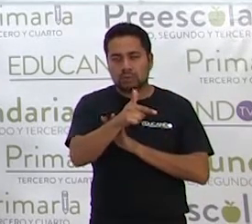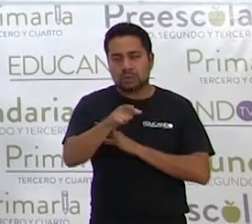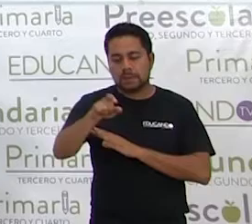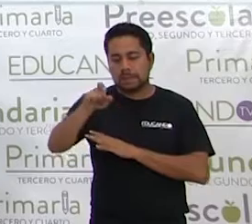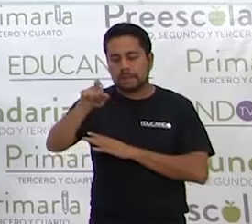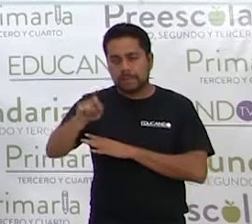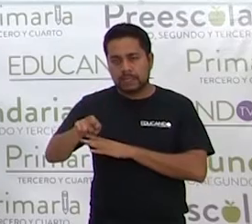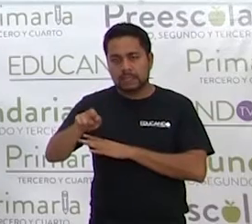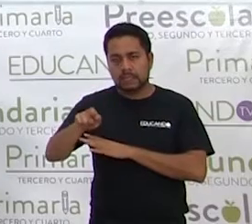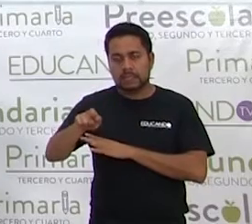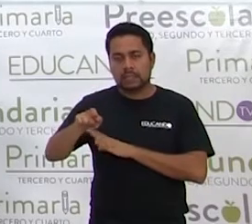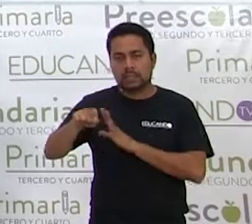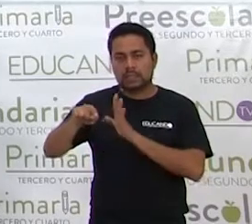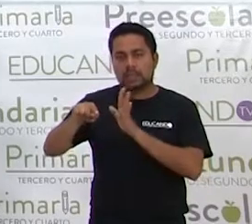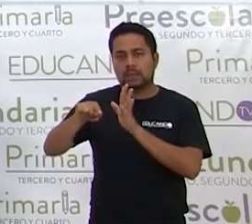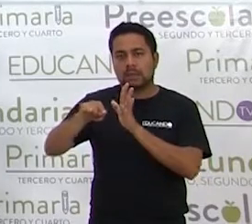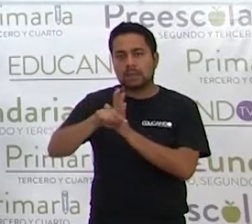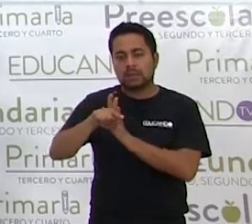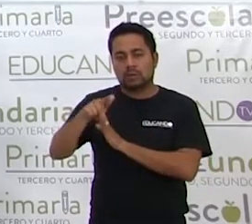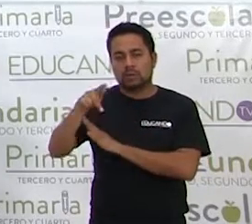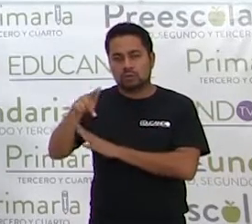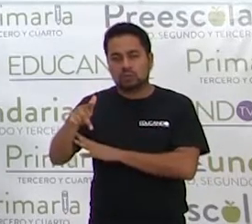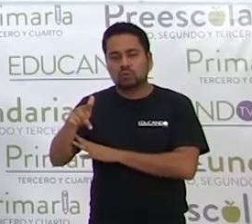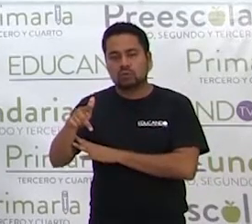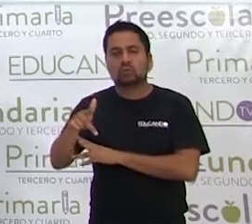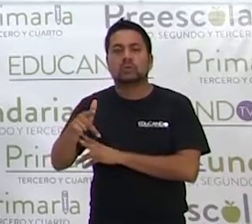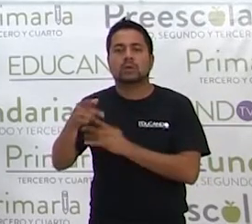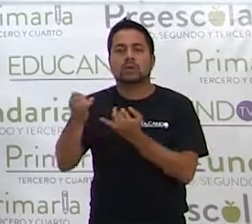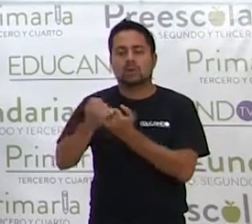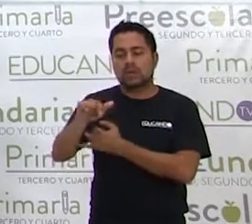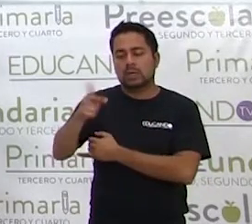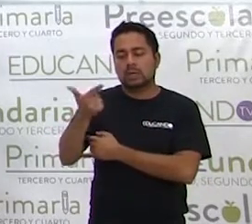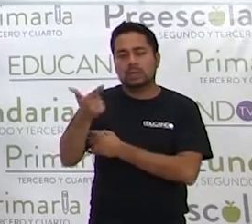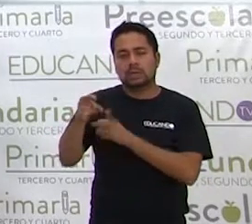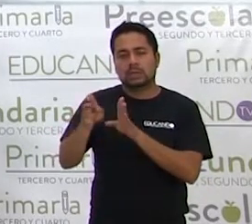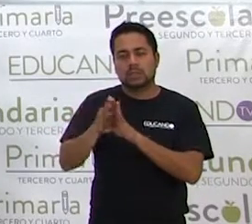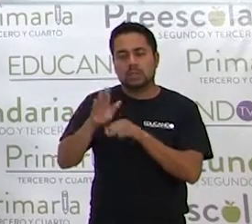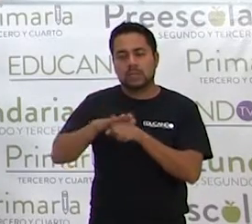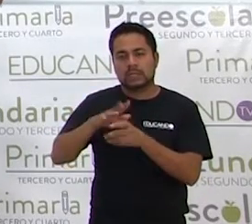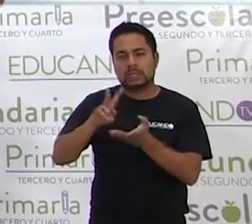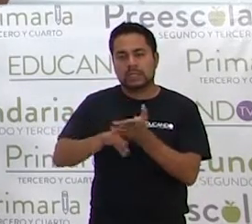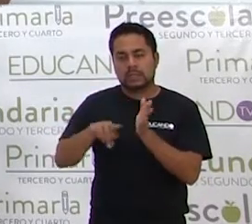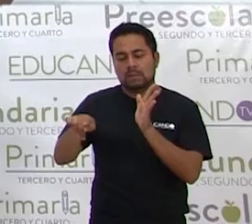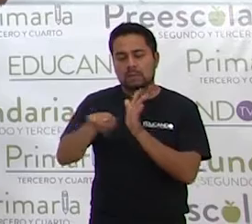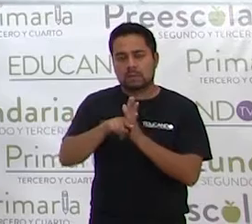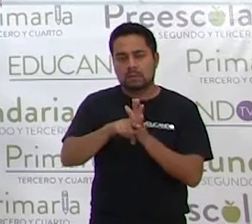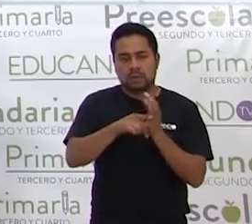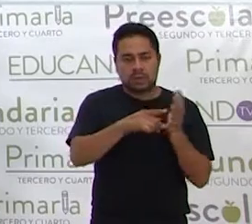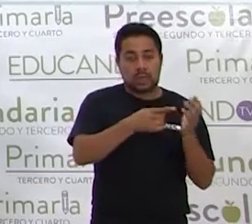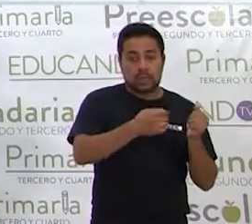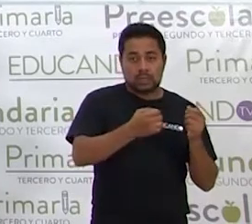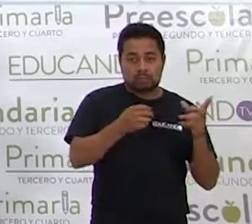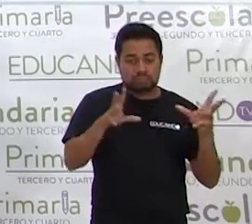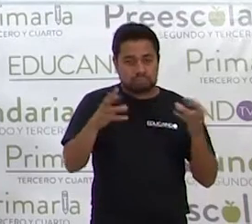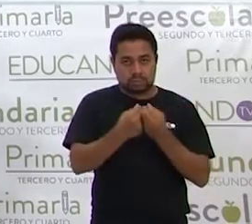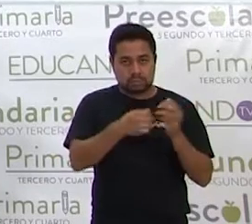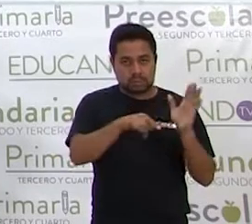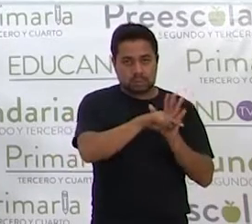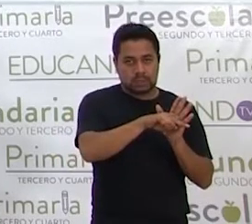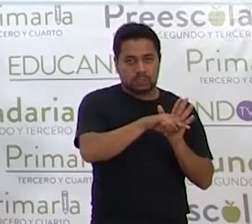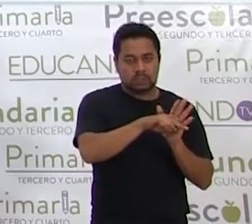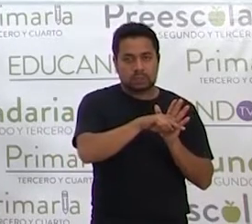menos 8 cuánto es 12 pero como el de mayor valor es negativo y queda como menos 12 igual a menos